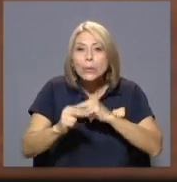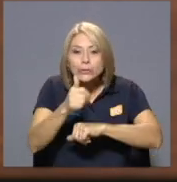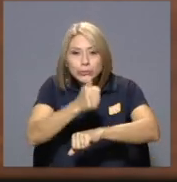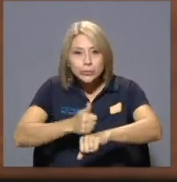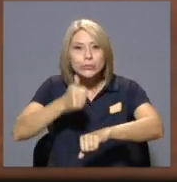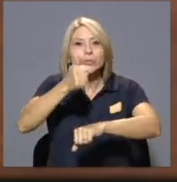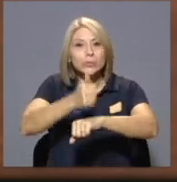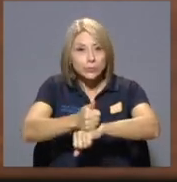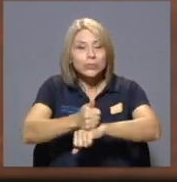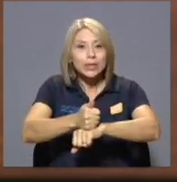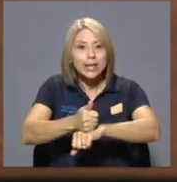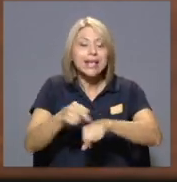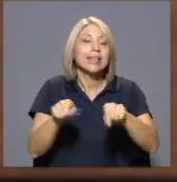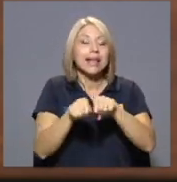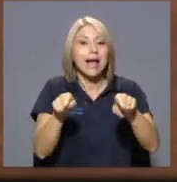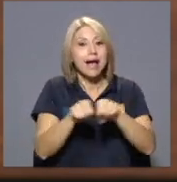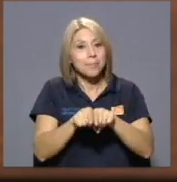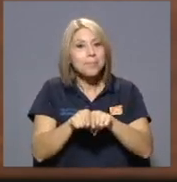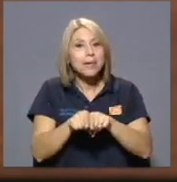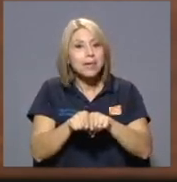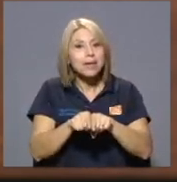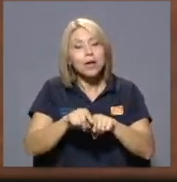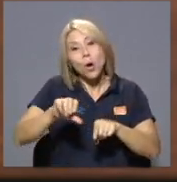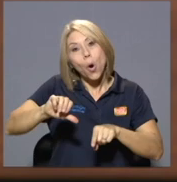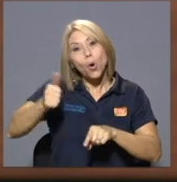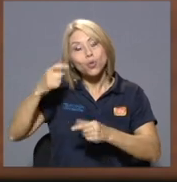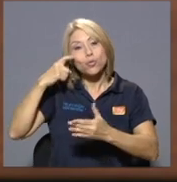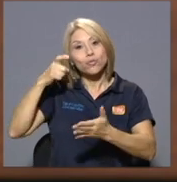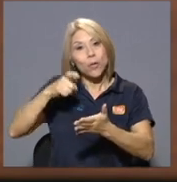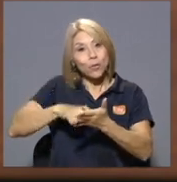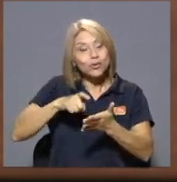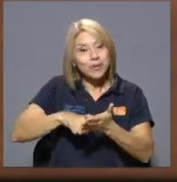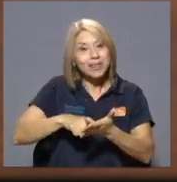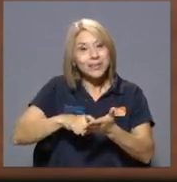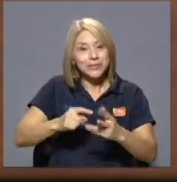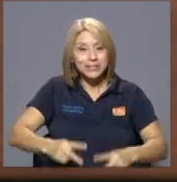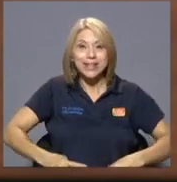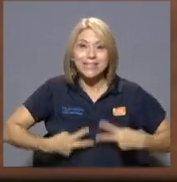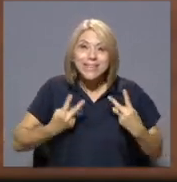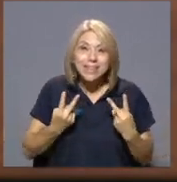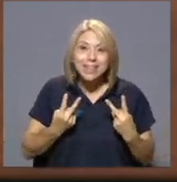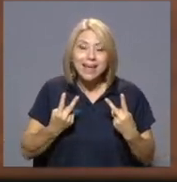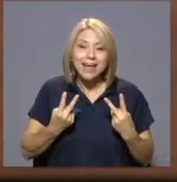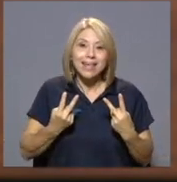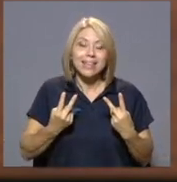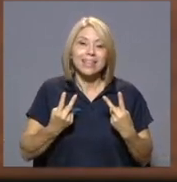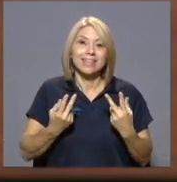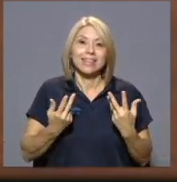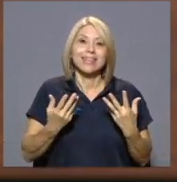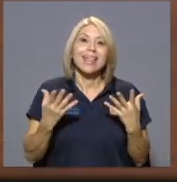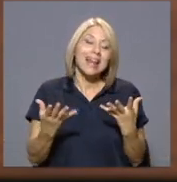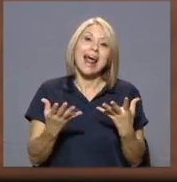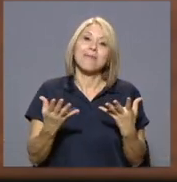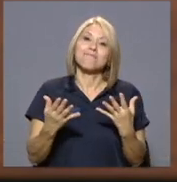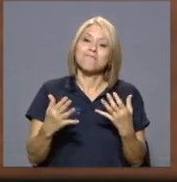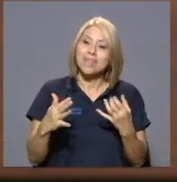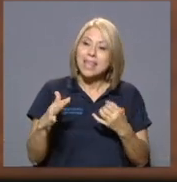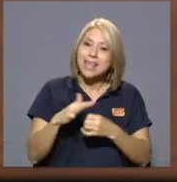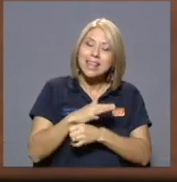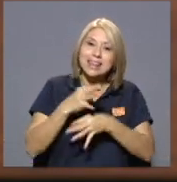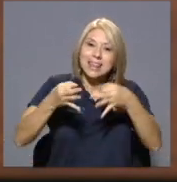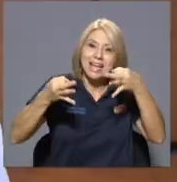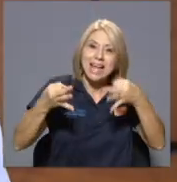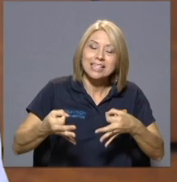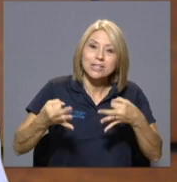parte dedicada a eso, y también hay otros reconocimientos de la vida, de la integración de la persona migrante,